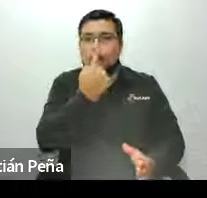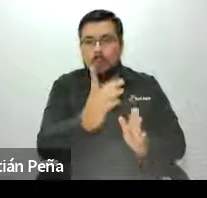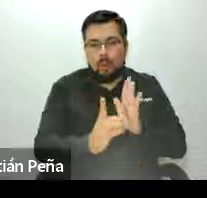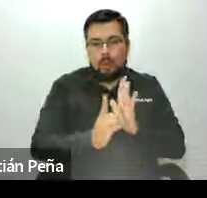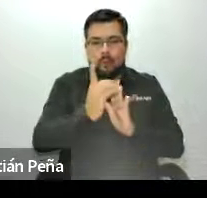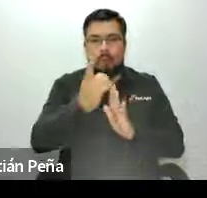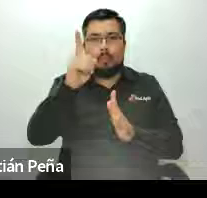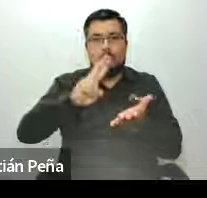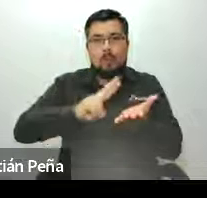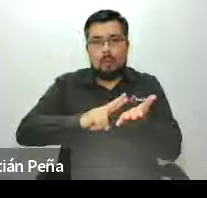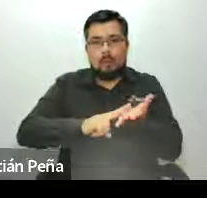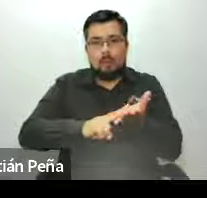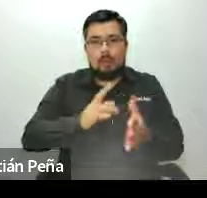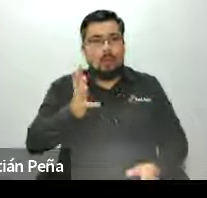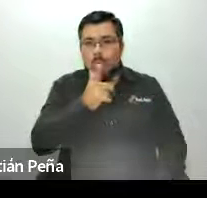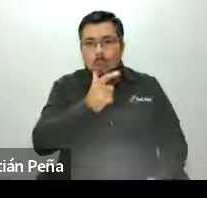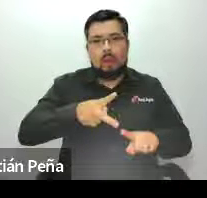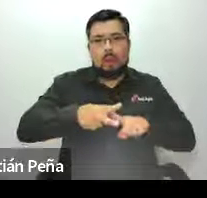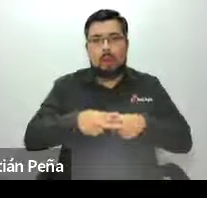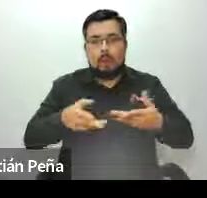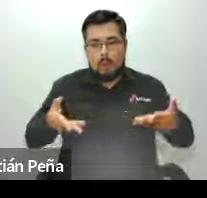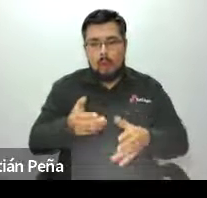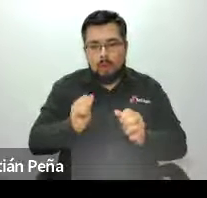no tengo las herramientas ni lo puedo hacer en este minuto.